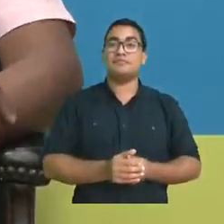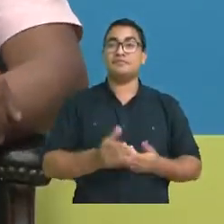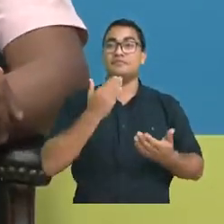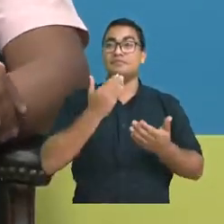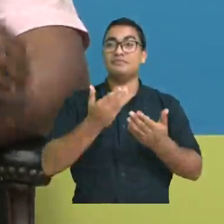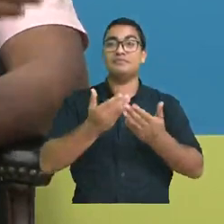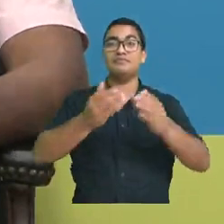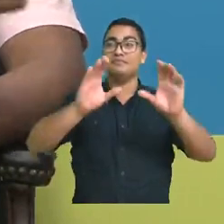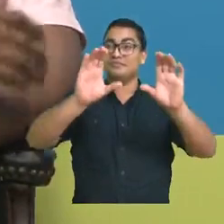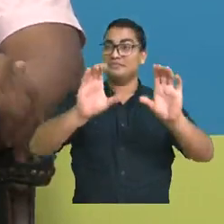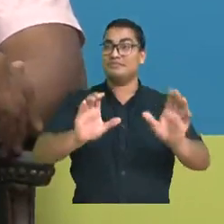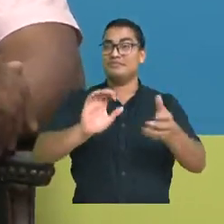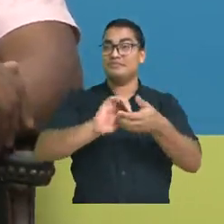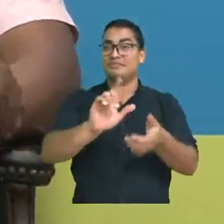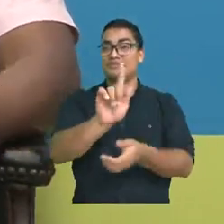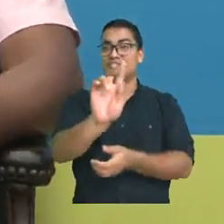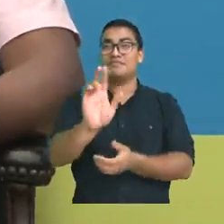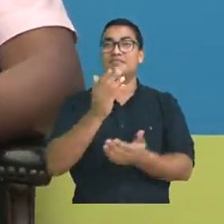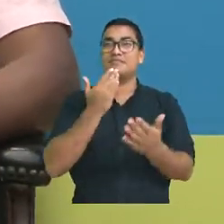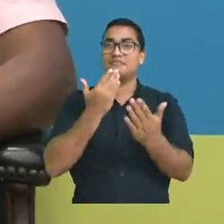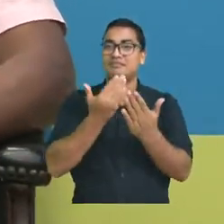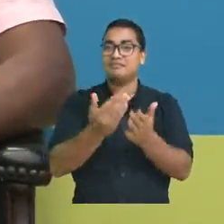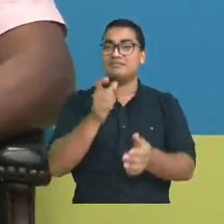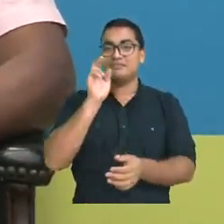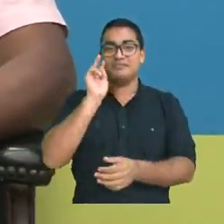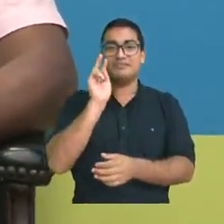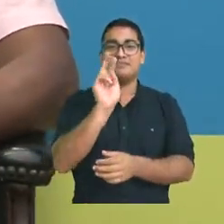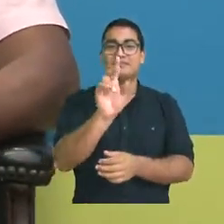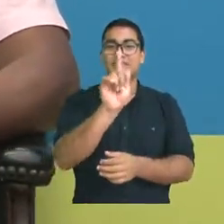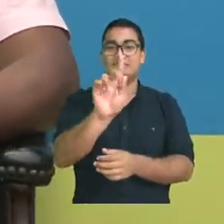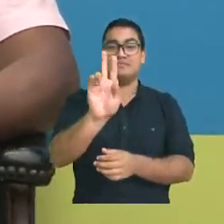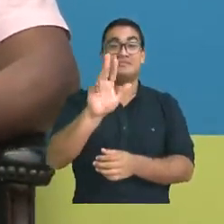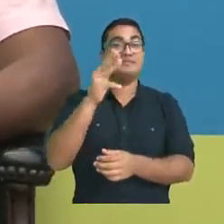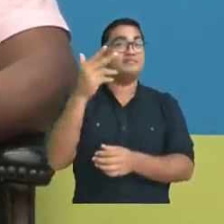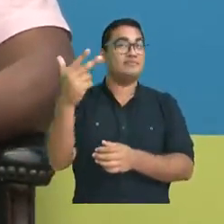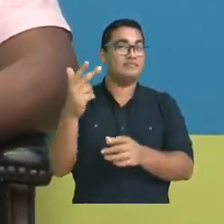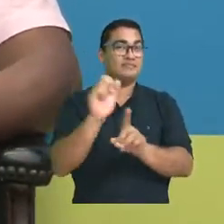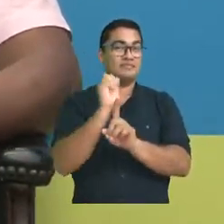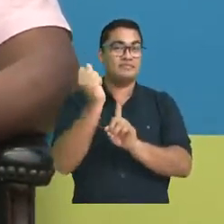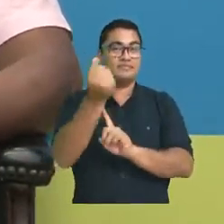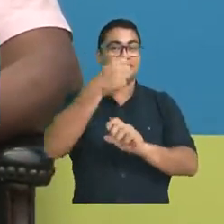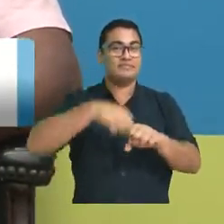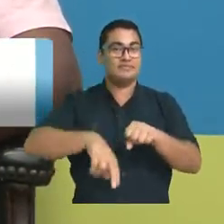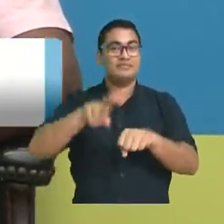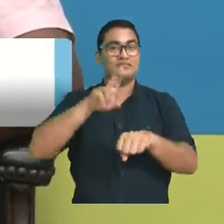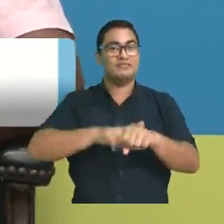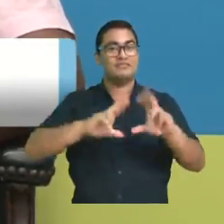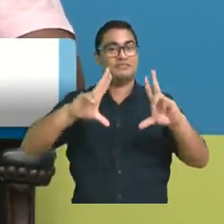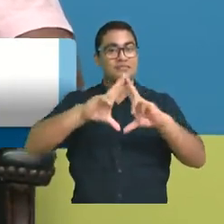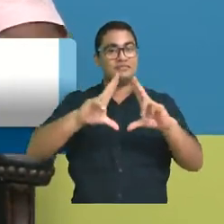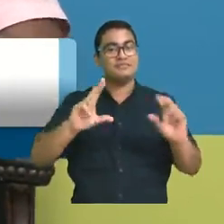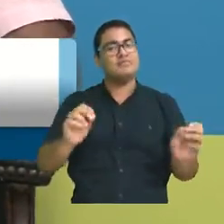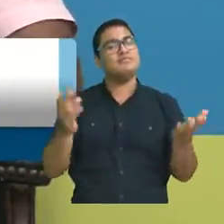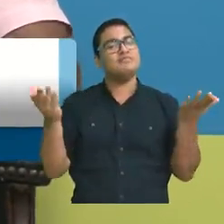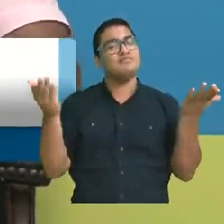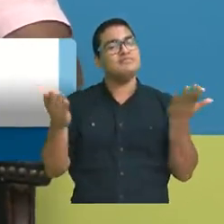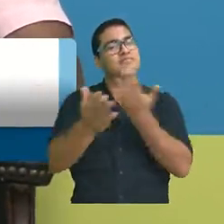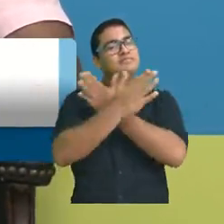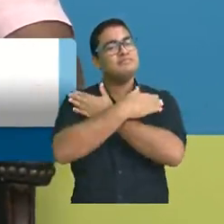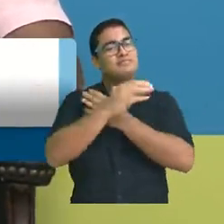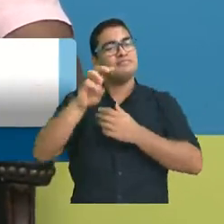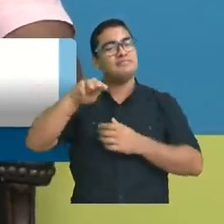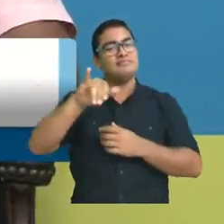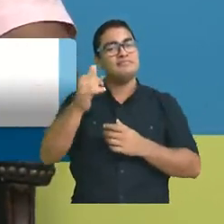Buenas tardes, amigos televidentes. Muchas gracias por su fiel sintonía al canal 98, al canal parlamentario, al canal de la Asamblea Nacional. Les saluda